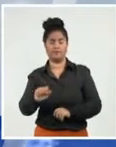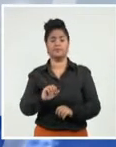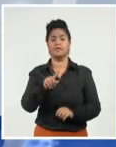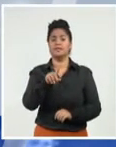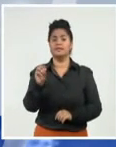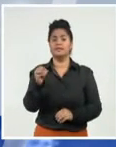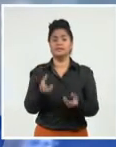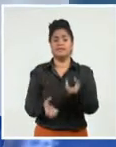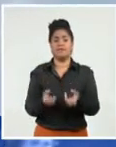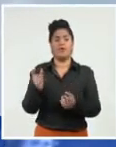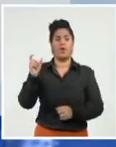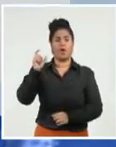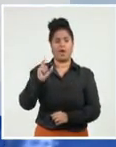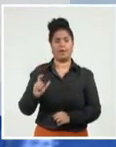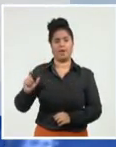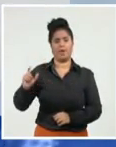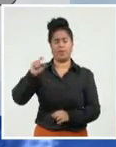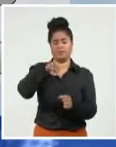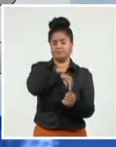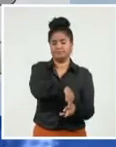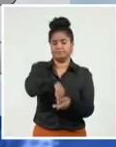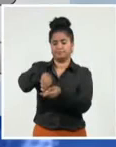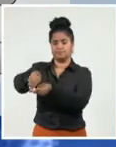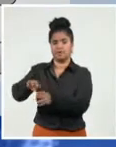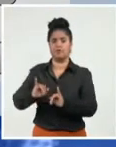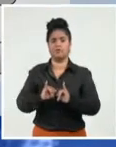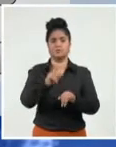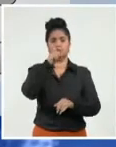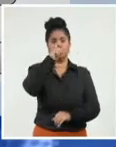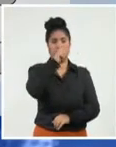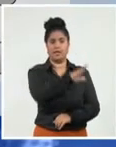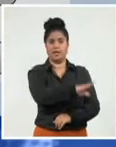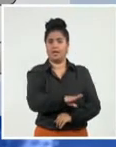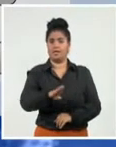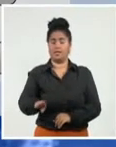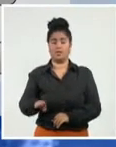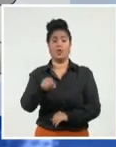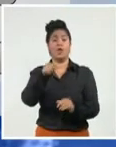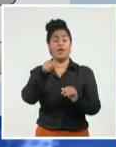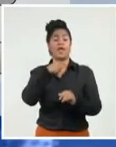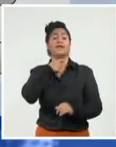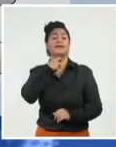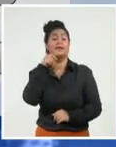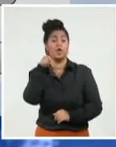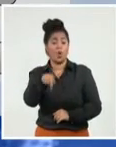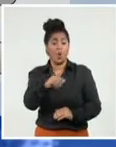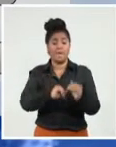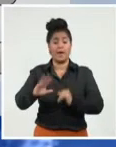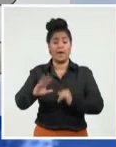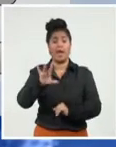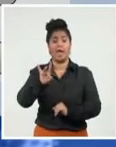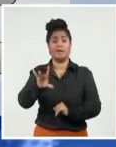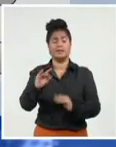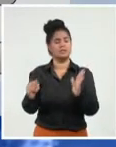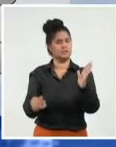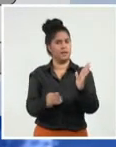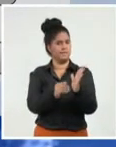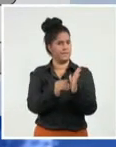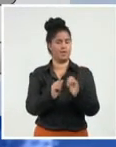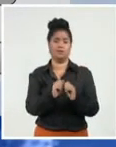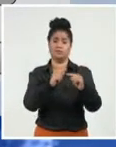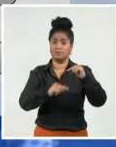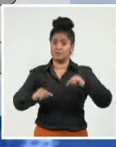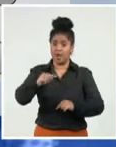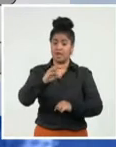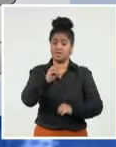Camagüey. En cuanto a los casos pediátricos, en enero superan los 15.000, fundamentalmente entre 0 y 2 años de edad,